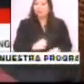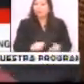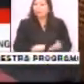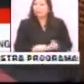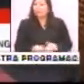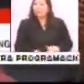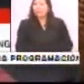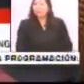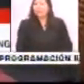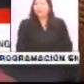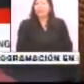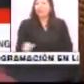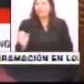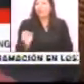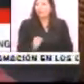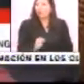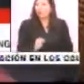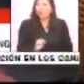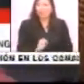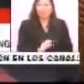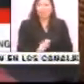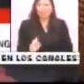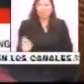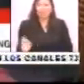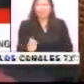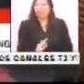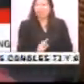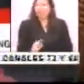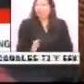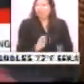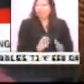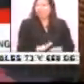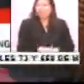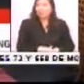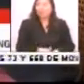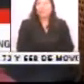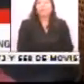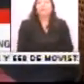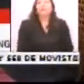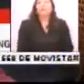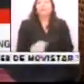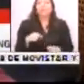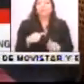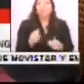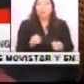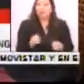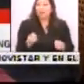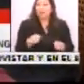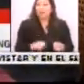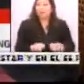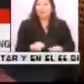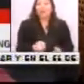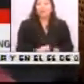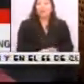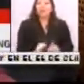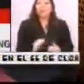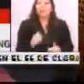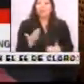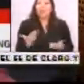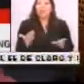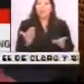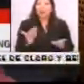cuenta y nunca he efectuado ningún tipo de operación con fondos de esa cuenta. Lo que ha existido